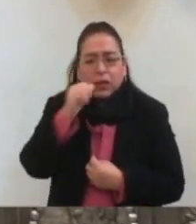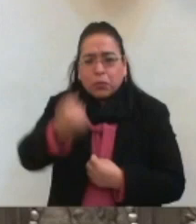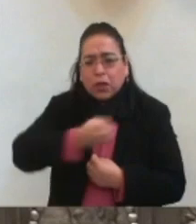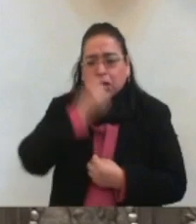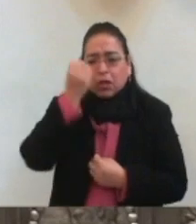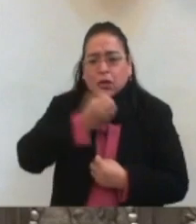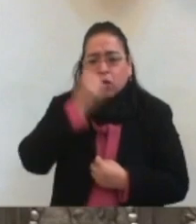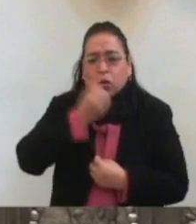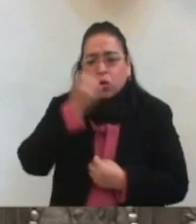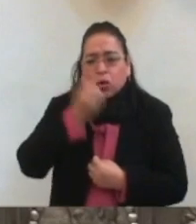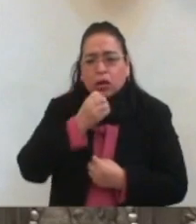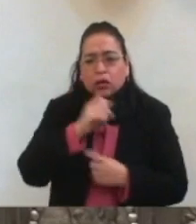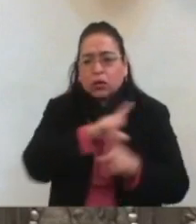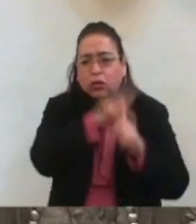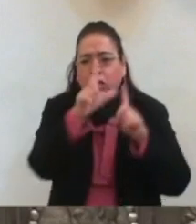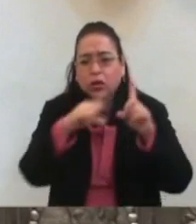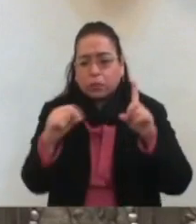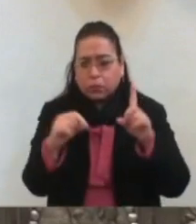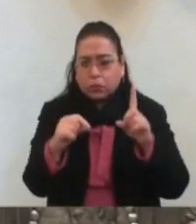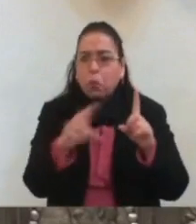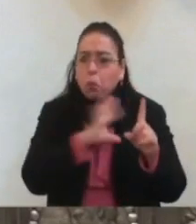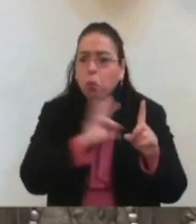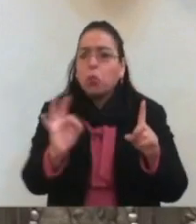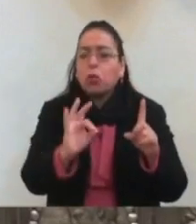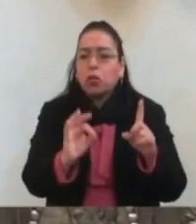y ahora no es la excepción